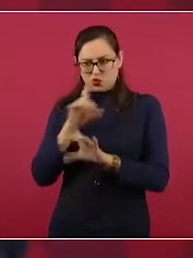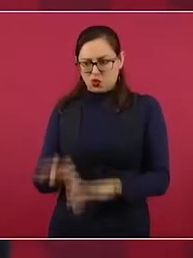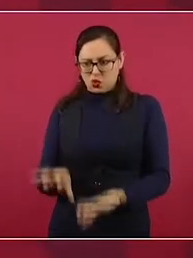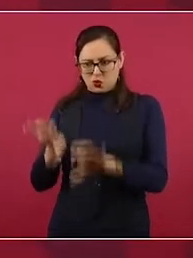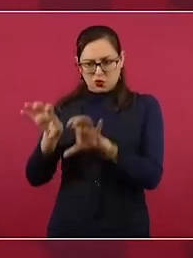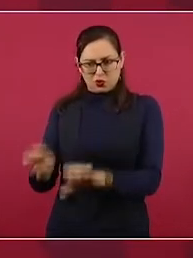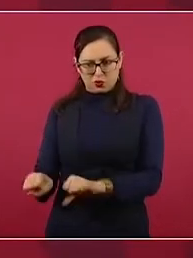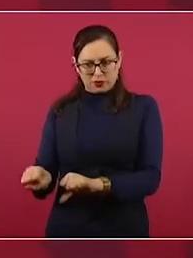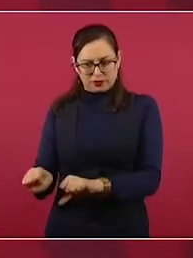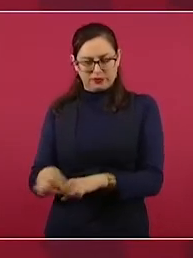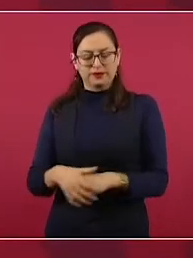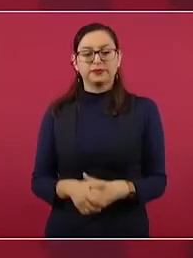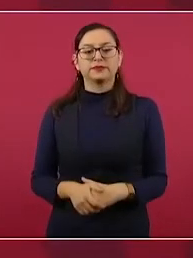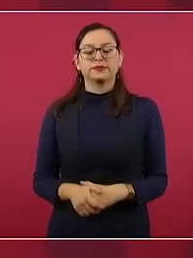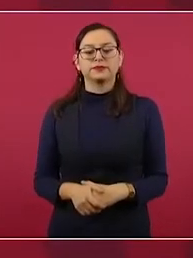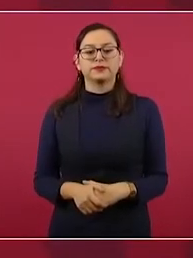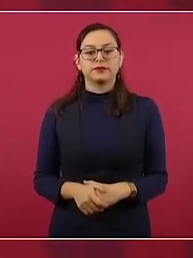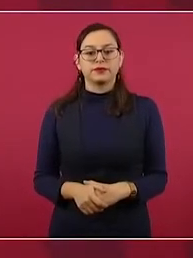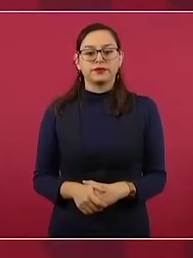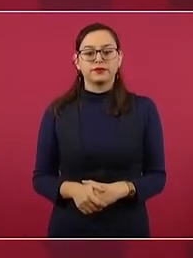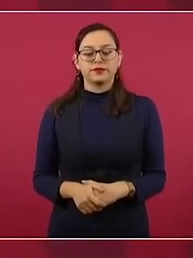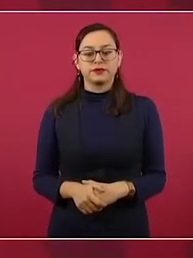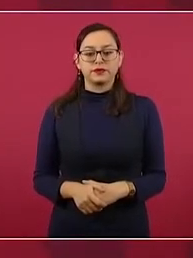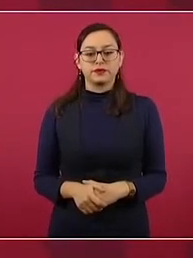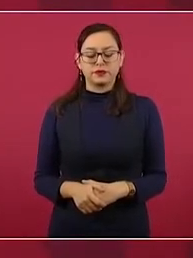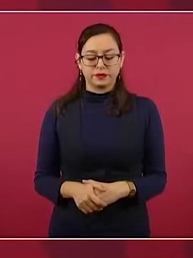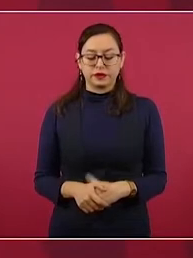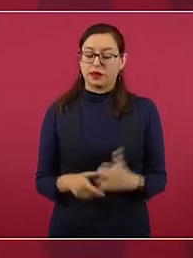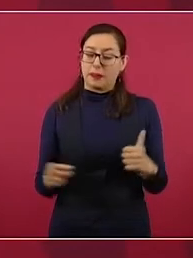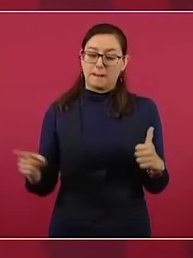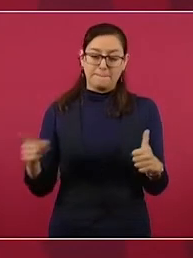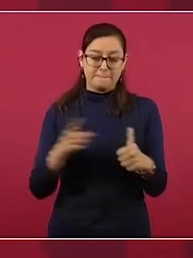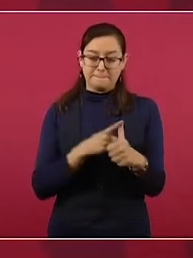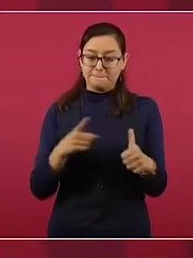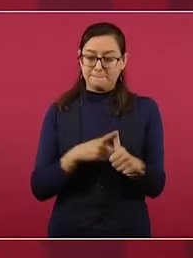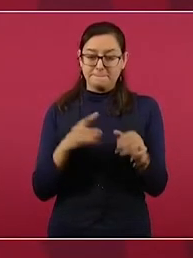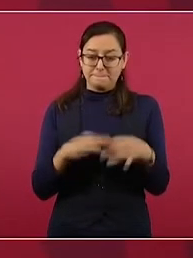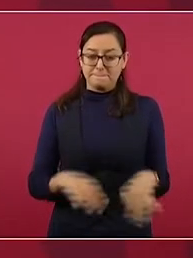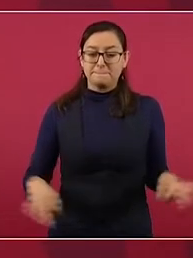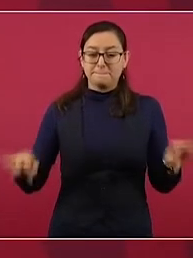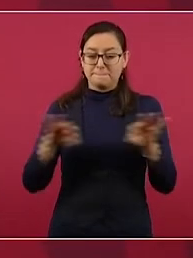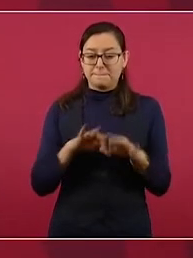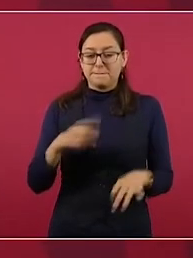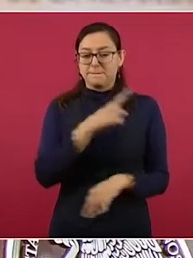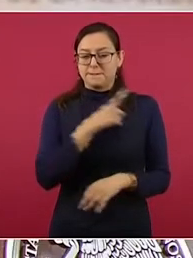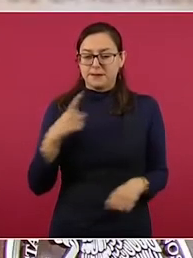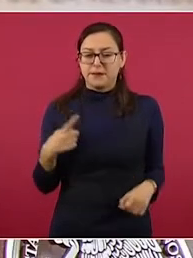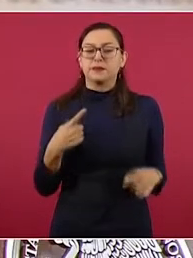Lamento mucho lo de la pérdida de